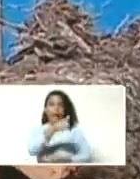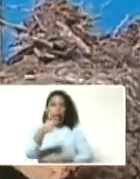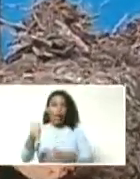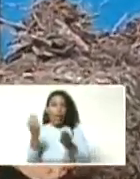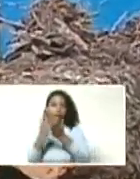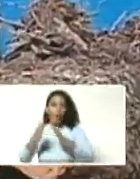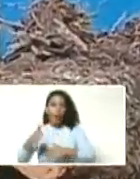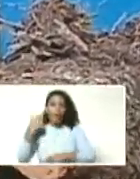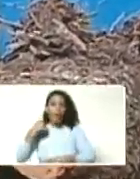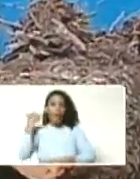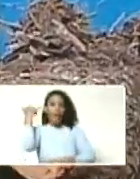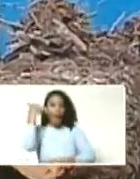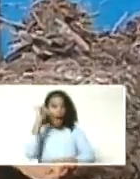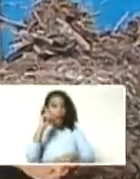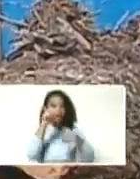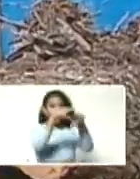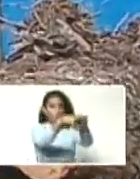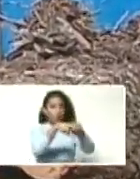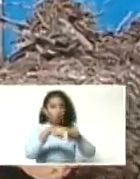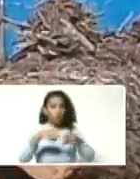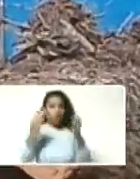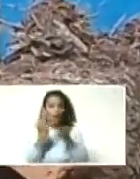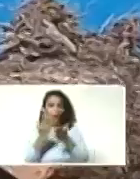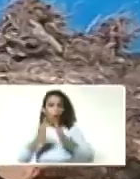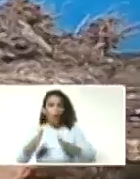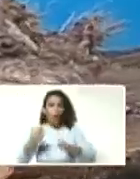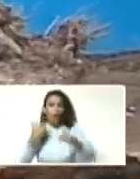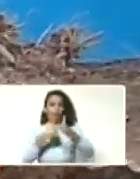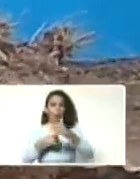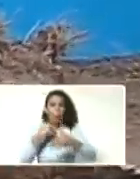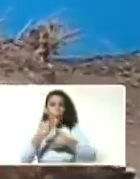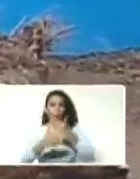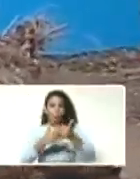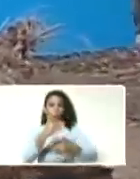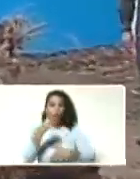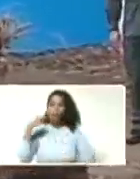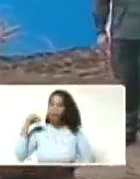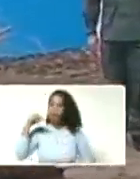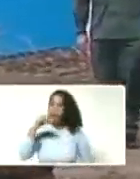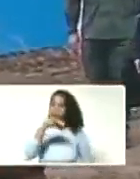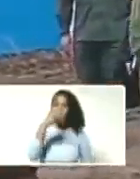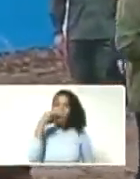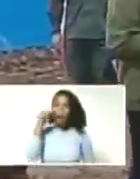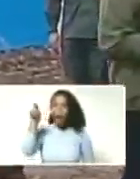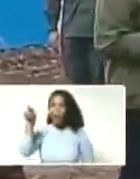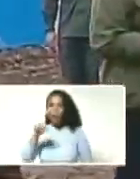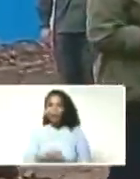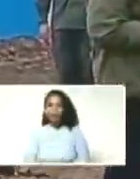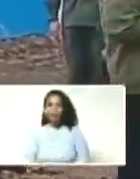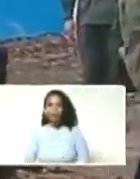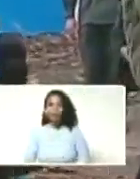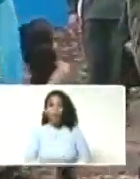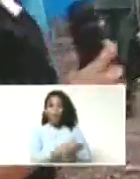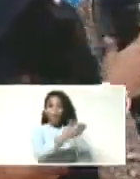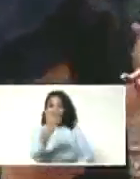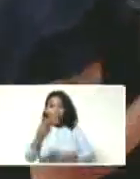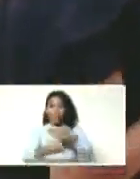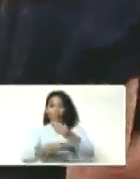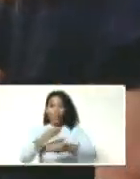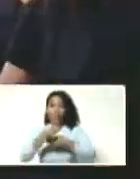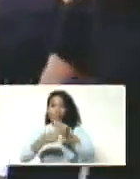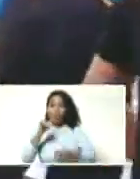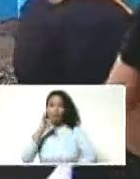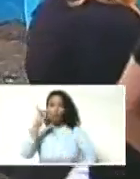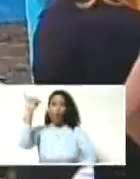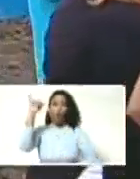tiene que estar la agricultura escolar, el CONUCO. Vamos caminando para allá. Entonces ustedes hicieron la denuncia. ¿Qué pasó